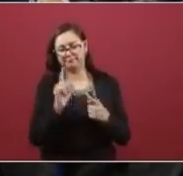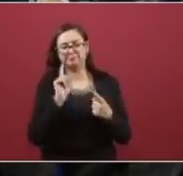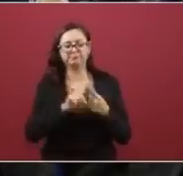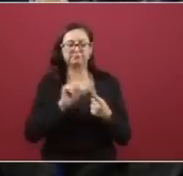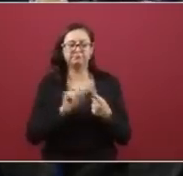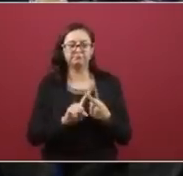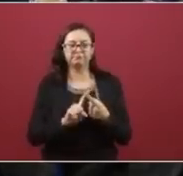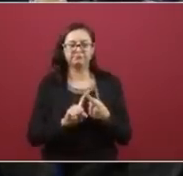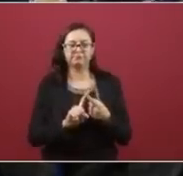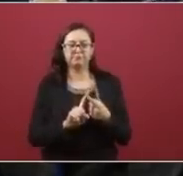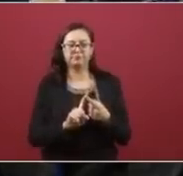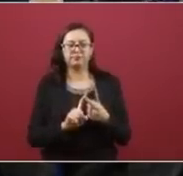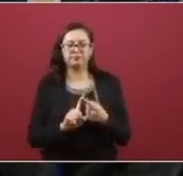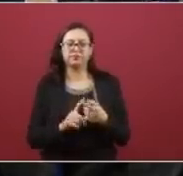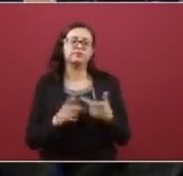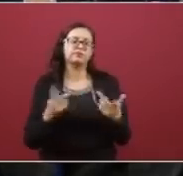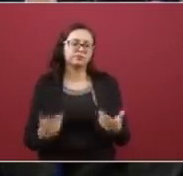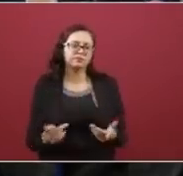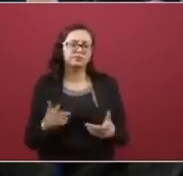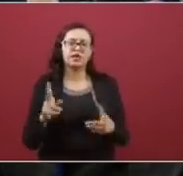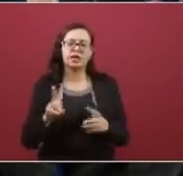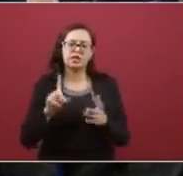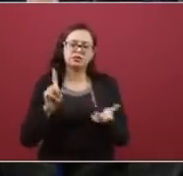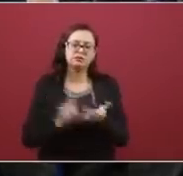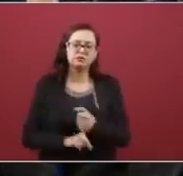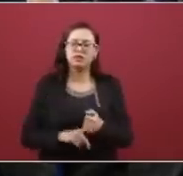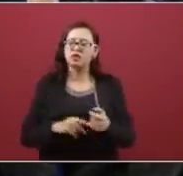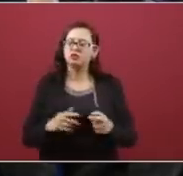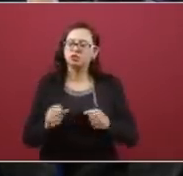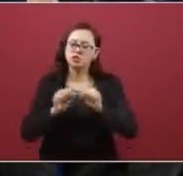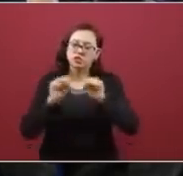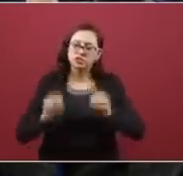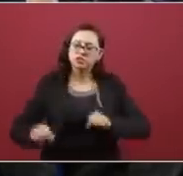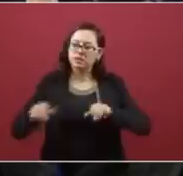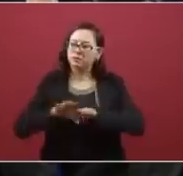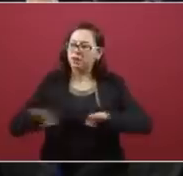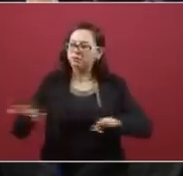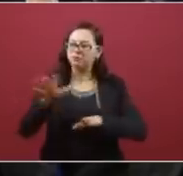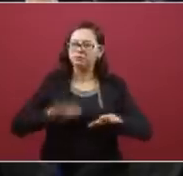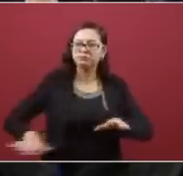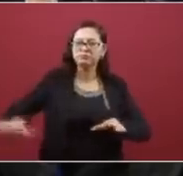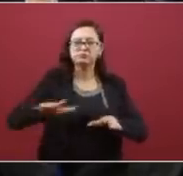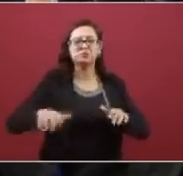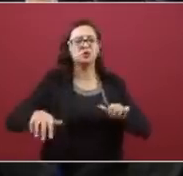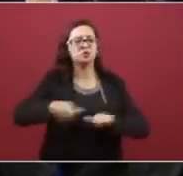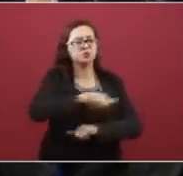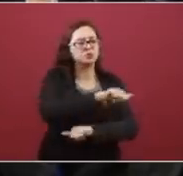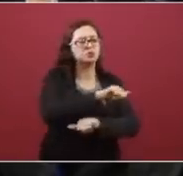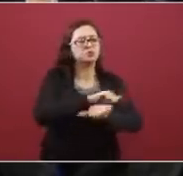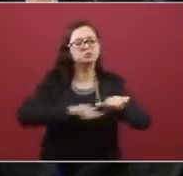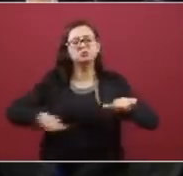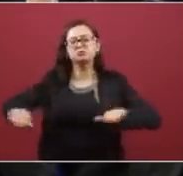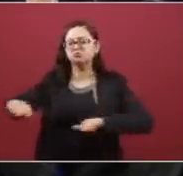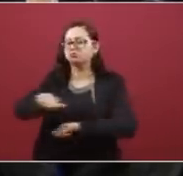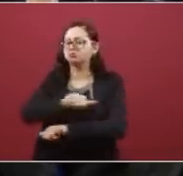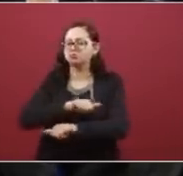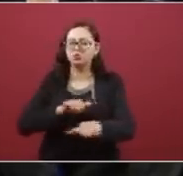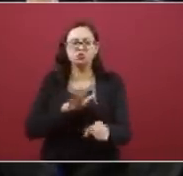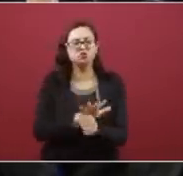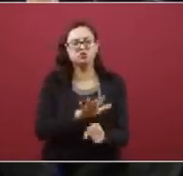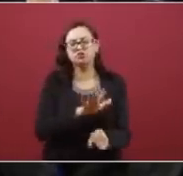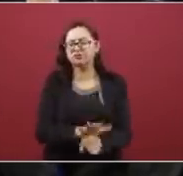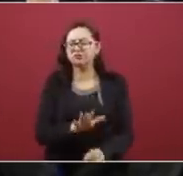eh que es eh la rotación en la democracia. Ahora mismo menciona que un sexenio es suficiente